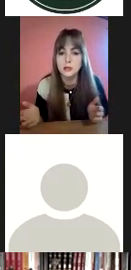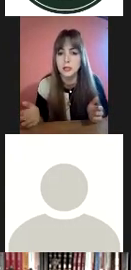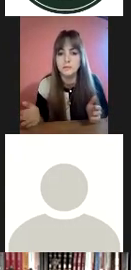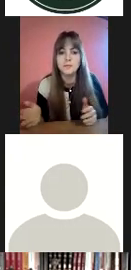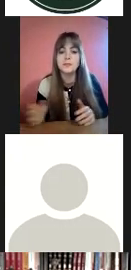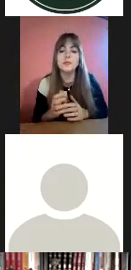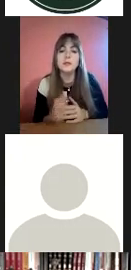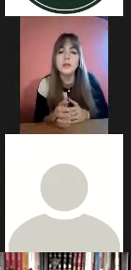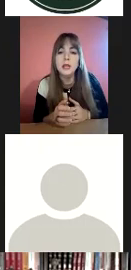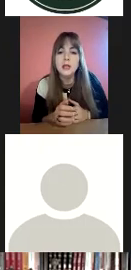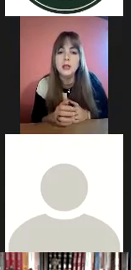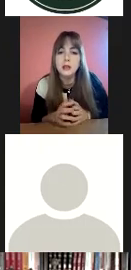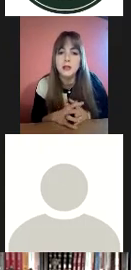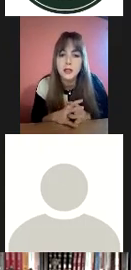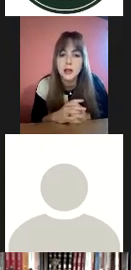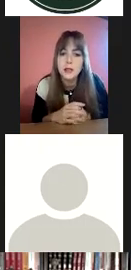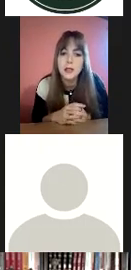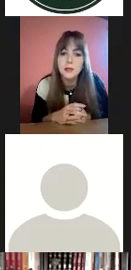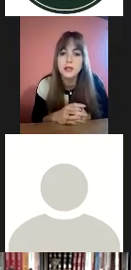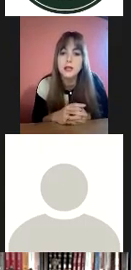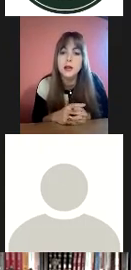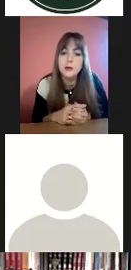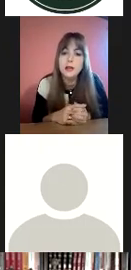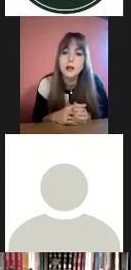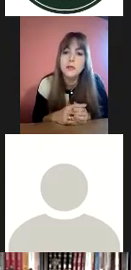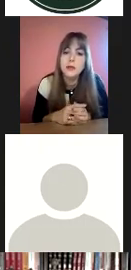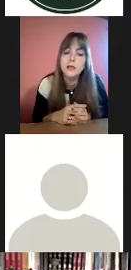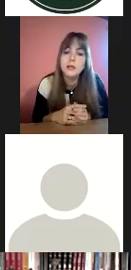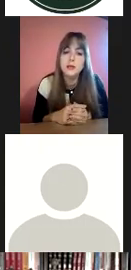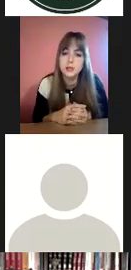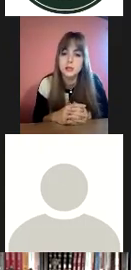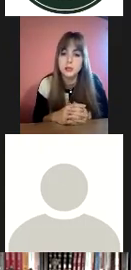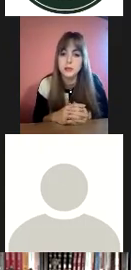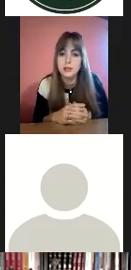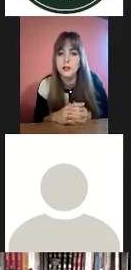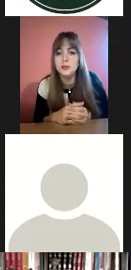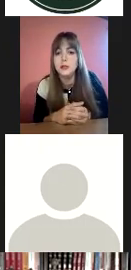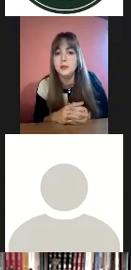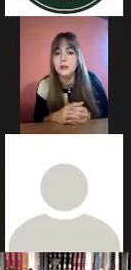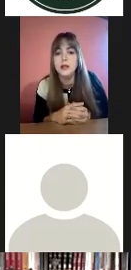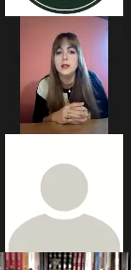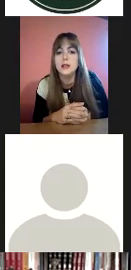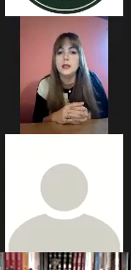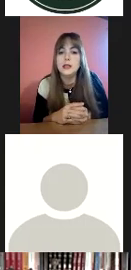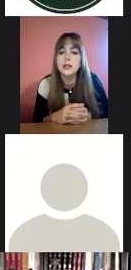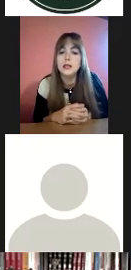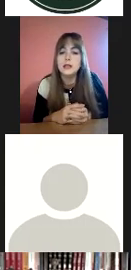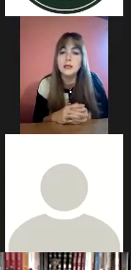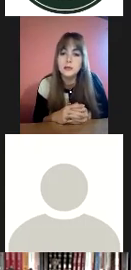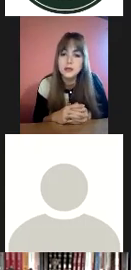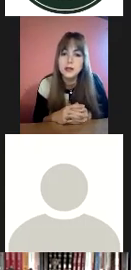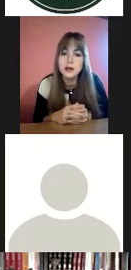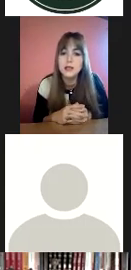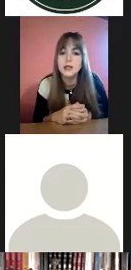les correspondían. Y aplicar políticas públicas con perspectivas de derechos animales. La opción actual de que estén en las